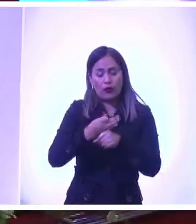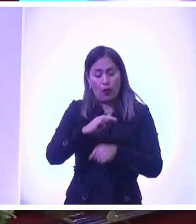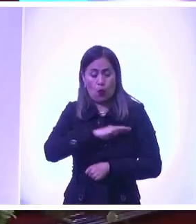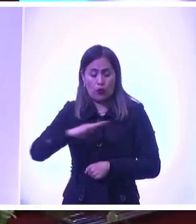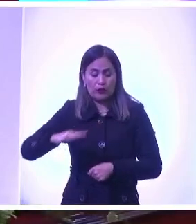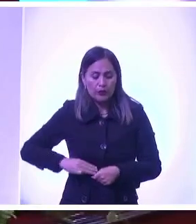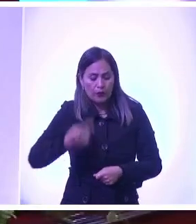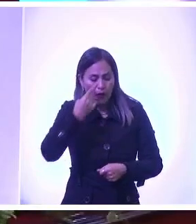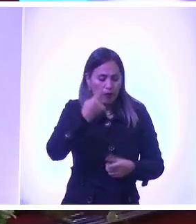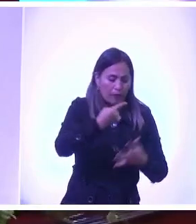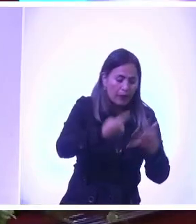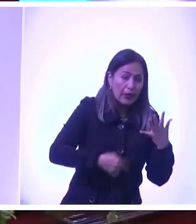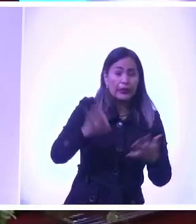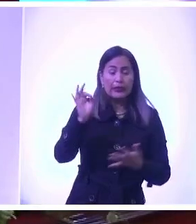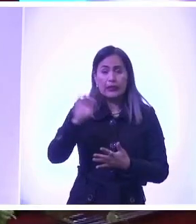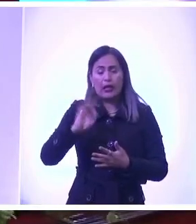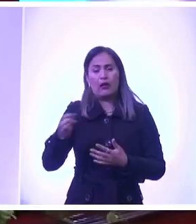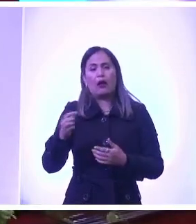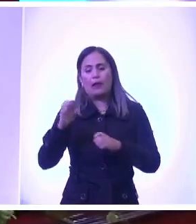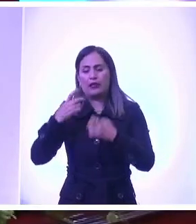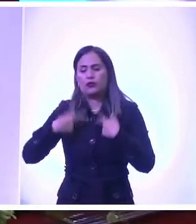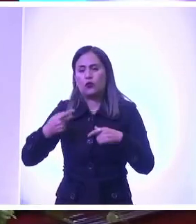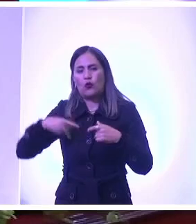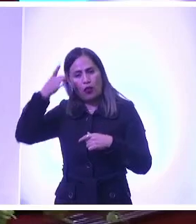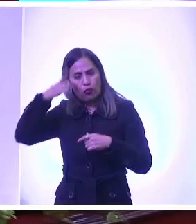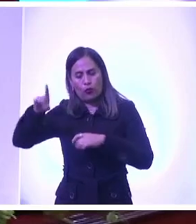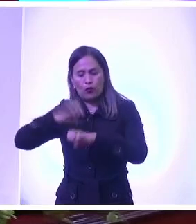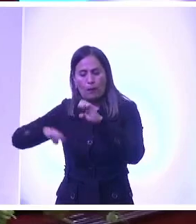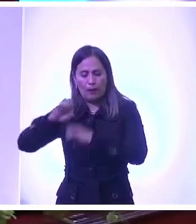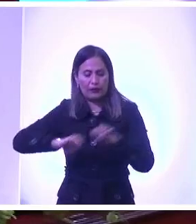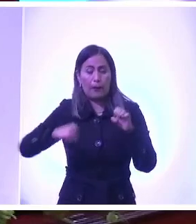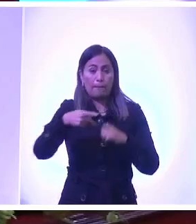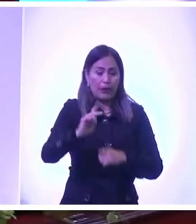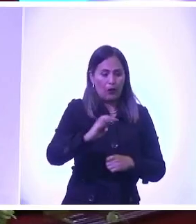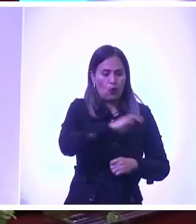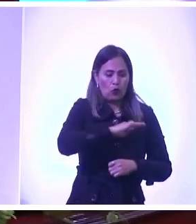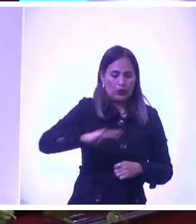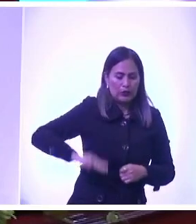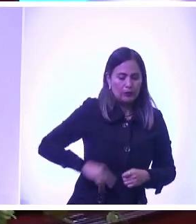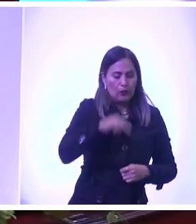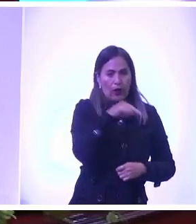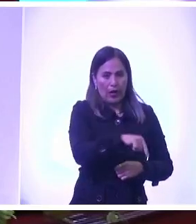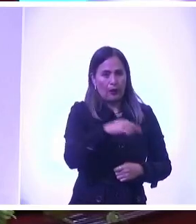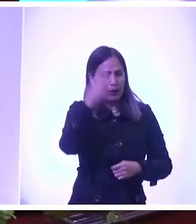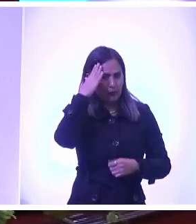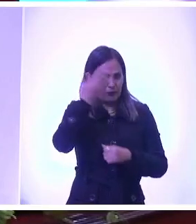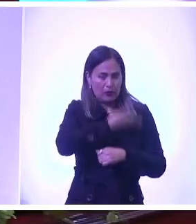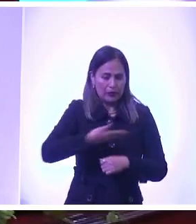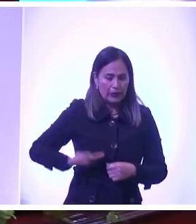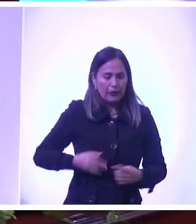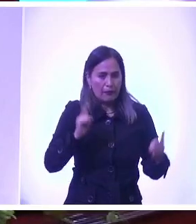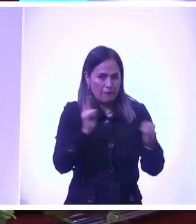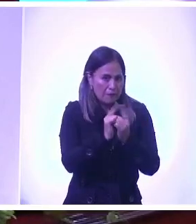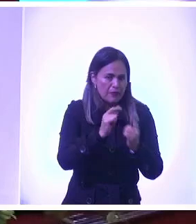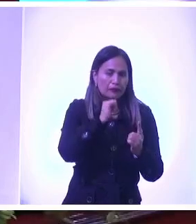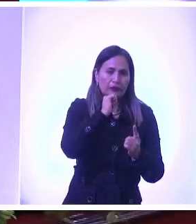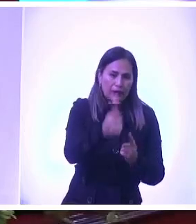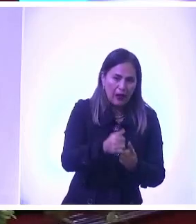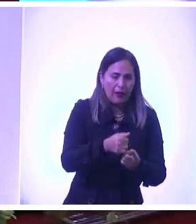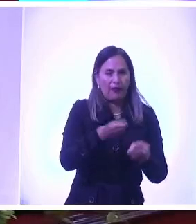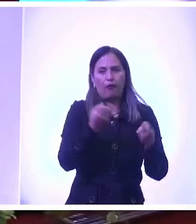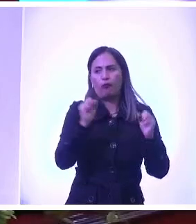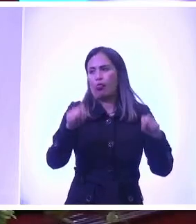lleva bien con el con el alcalde de su ciudad que no se que no se relaciona con los diputados que no se relaciona con las instituciones